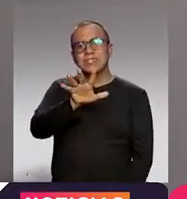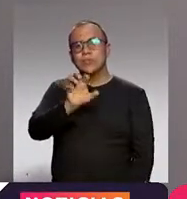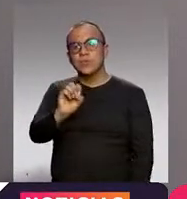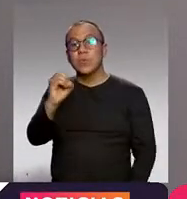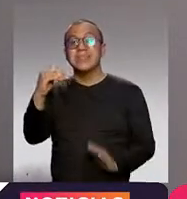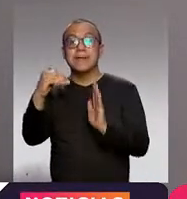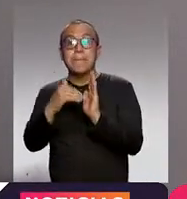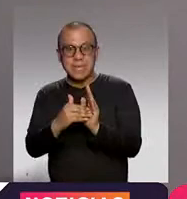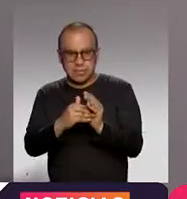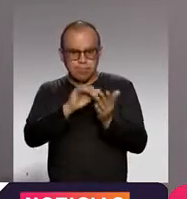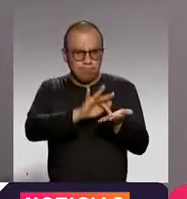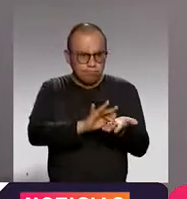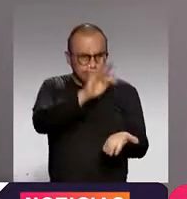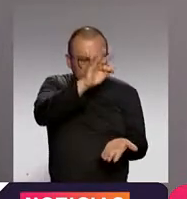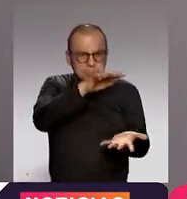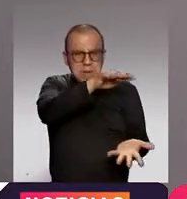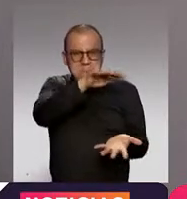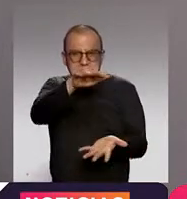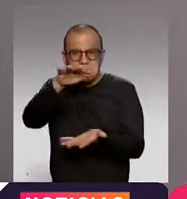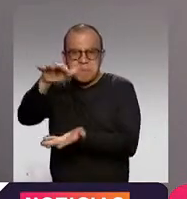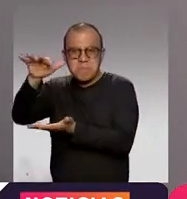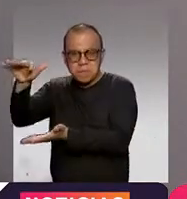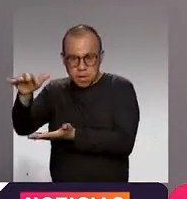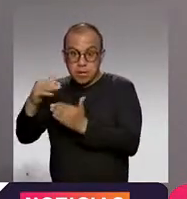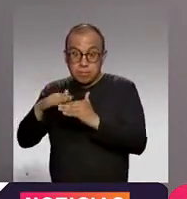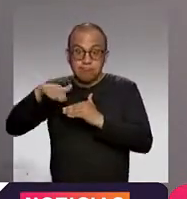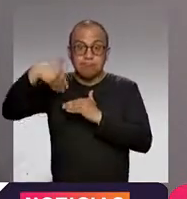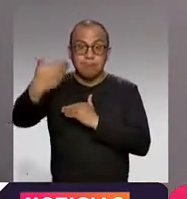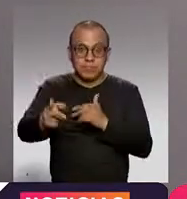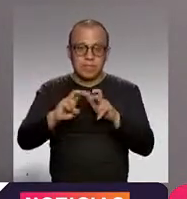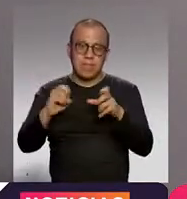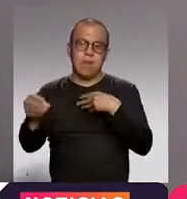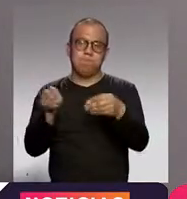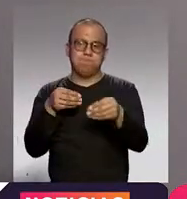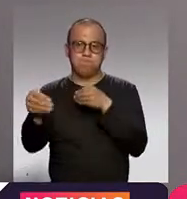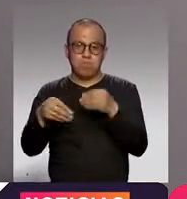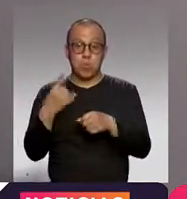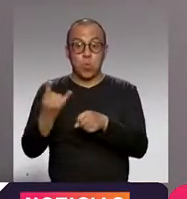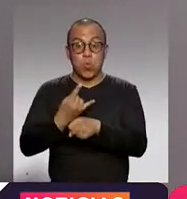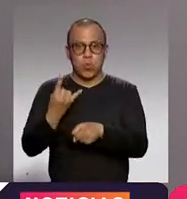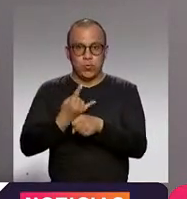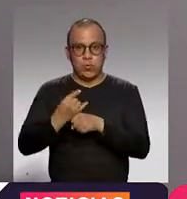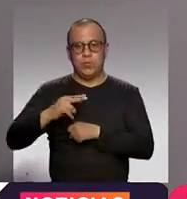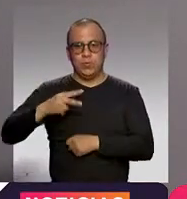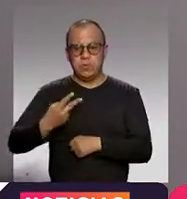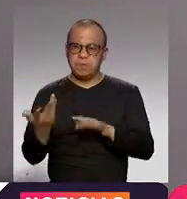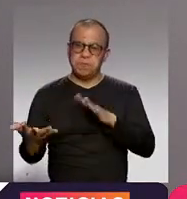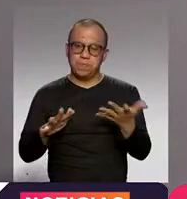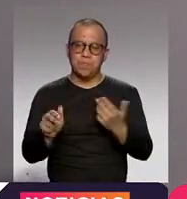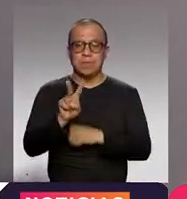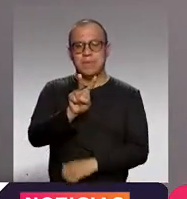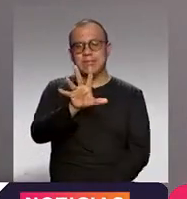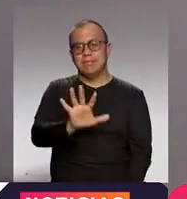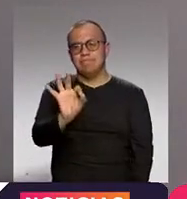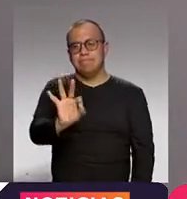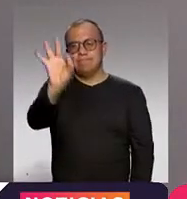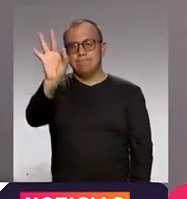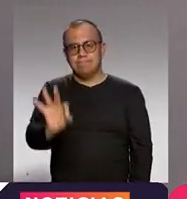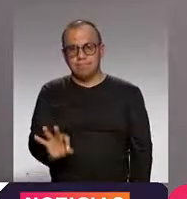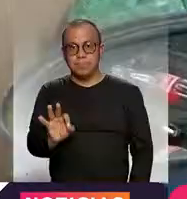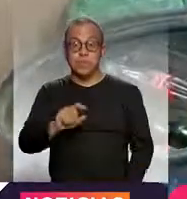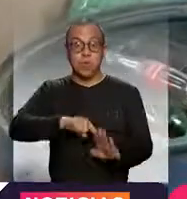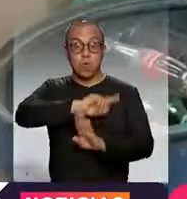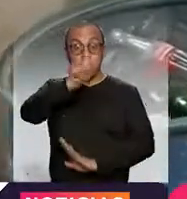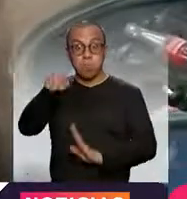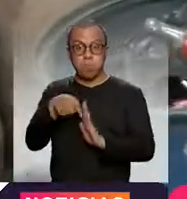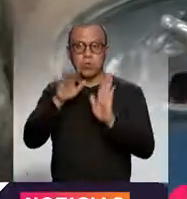mil toneladas de residuos post-consumo de plásticos, lo cual equivale a cerca del 25% del